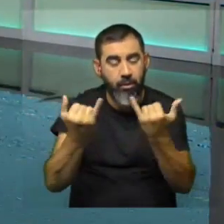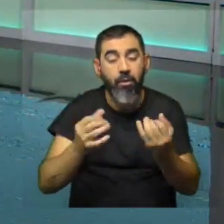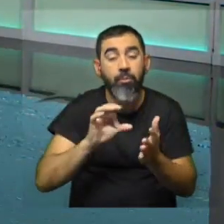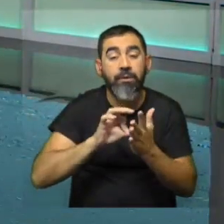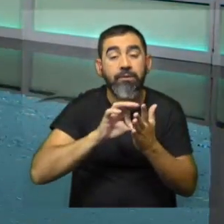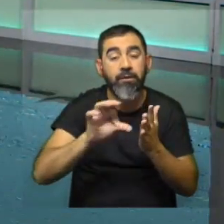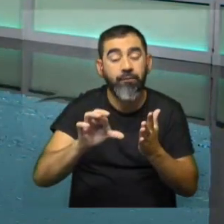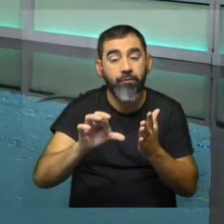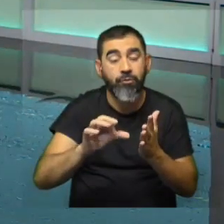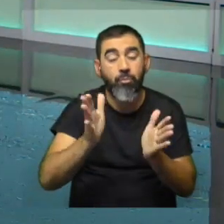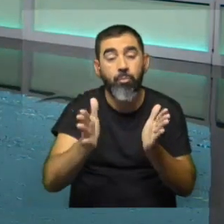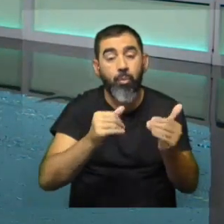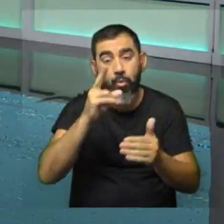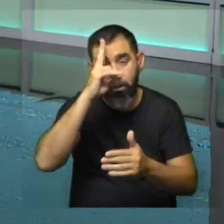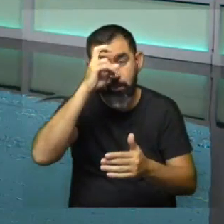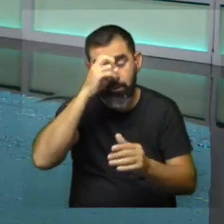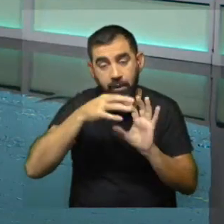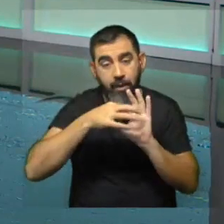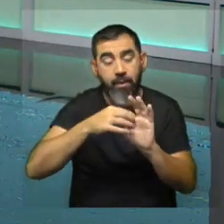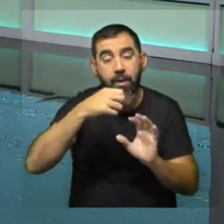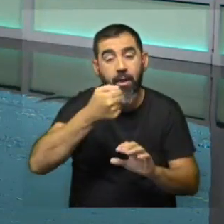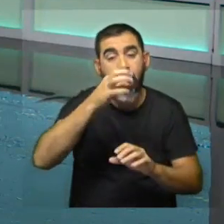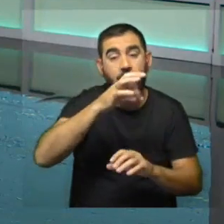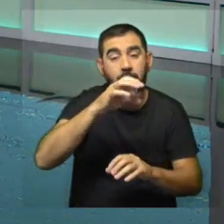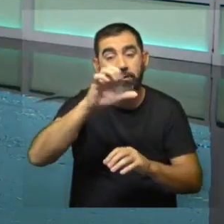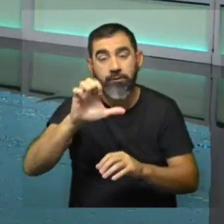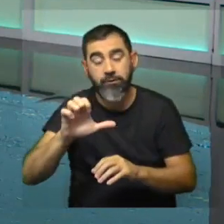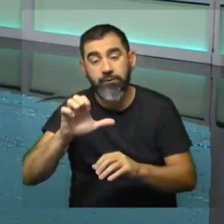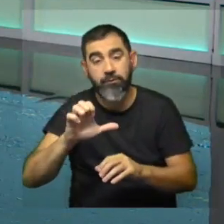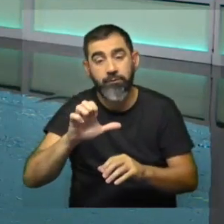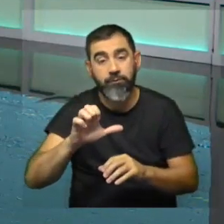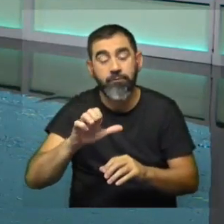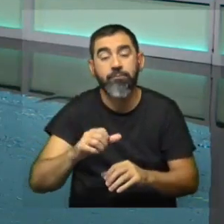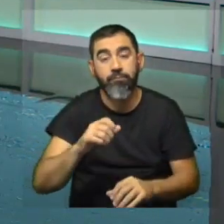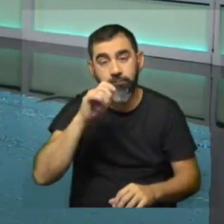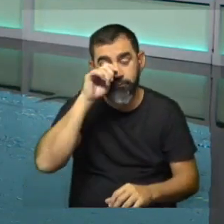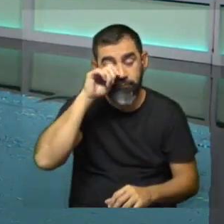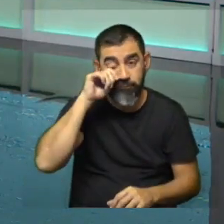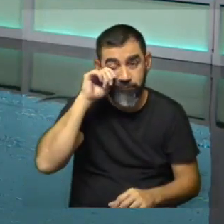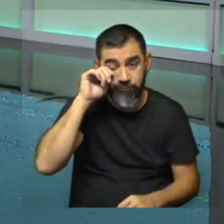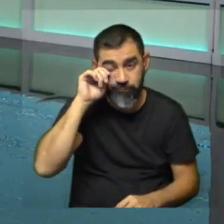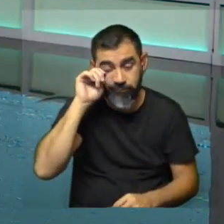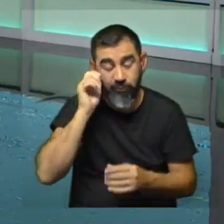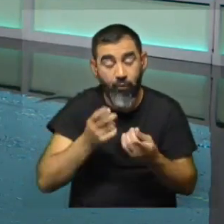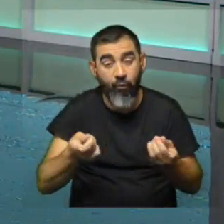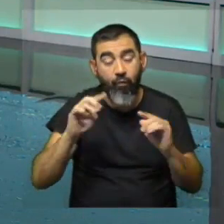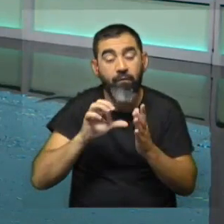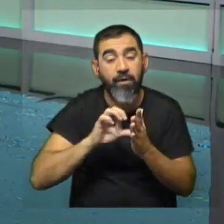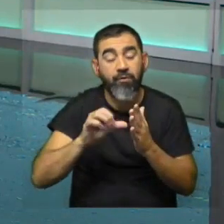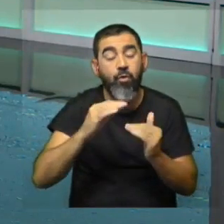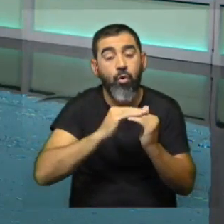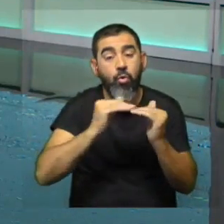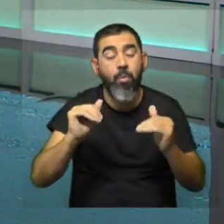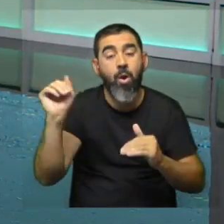servicios brindados en las policlínicas dependientes de ACE, la doctor Rubén Misurraco y San Martín II, restablecieron la atención habitual